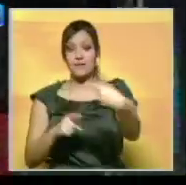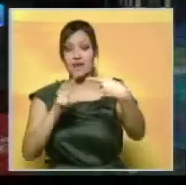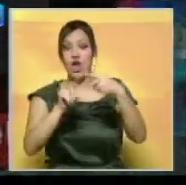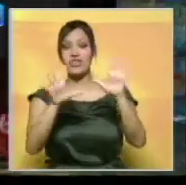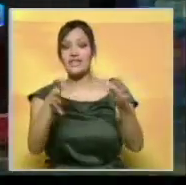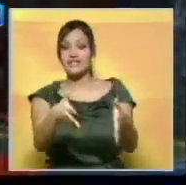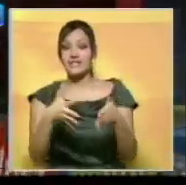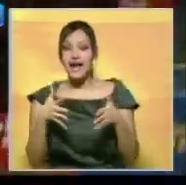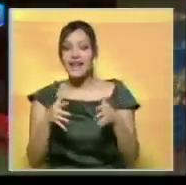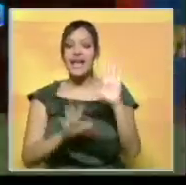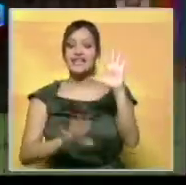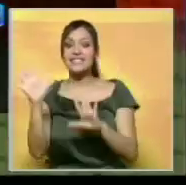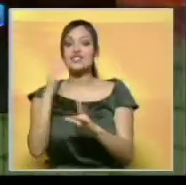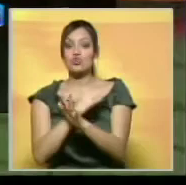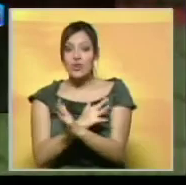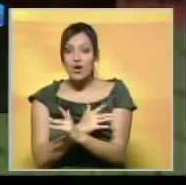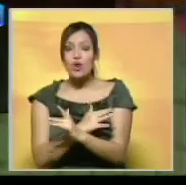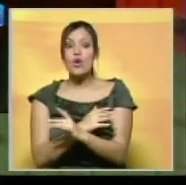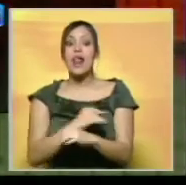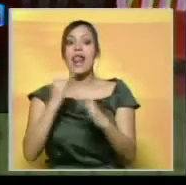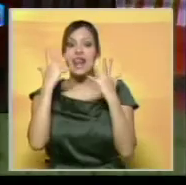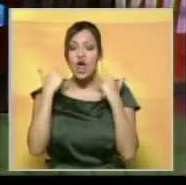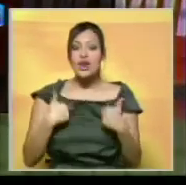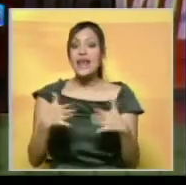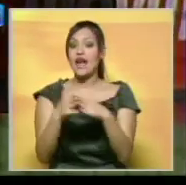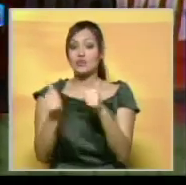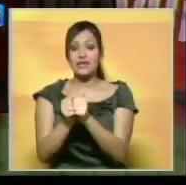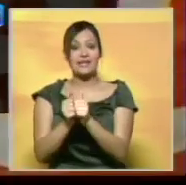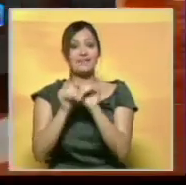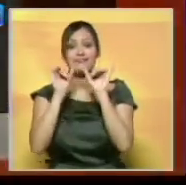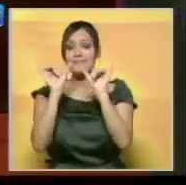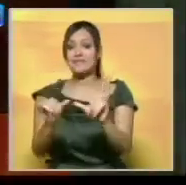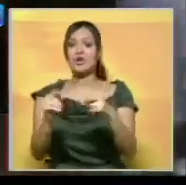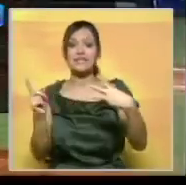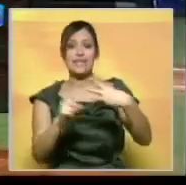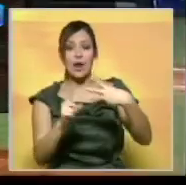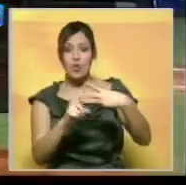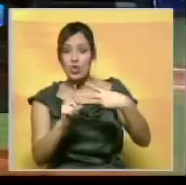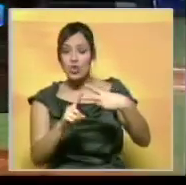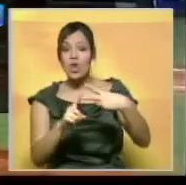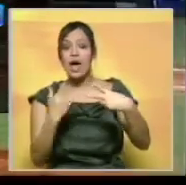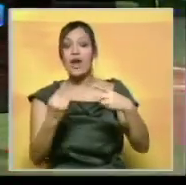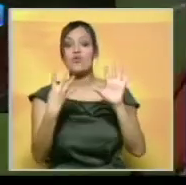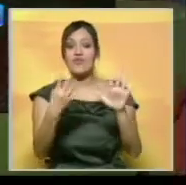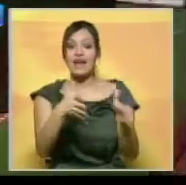10 victorias en 15 juegos y Caracas y Caribe siguen empatados en el segundo lugar, ahora con marca de